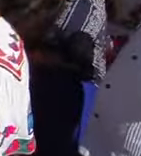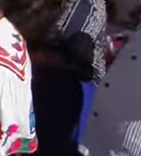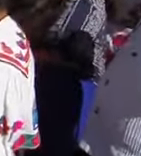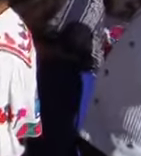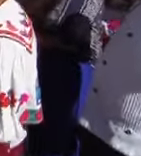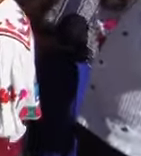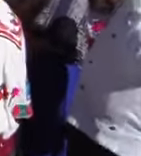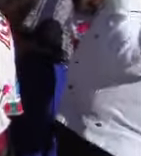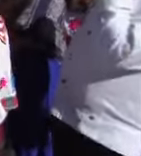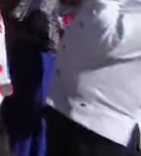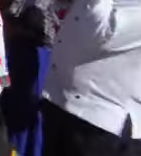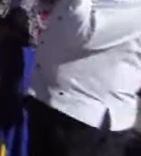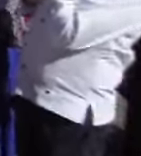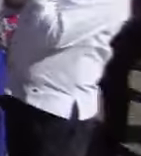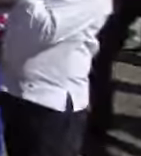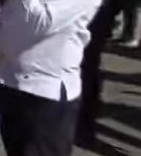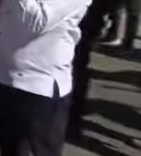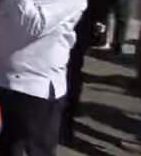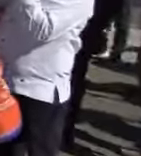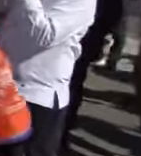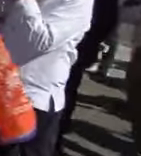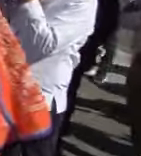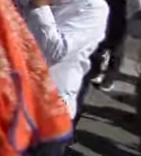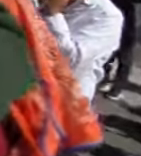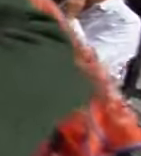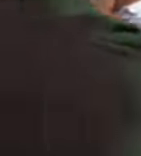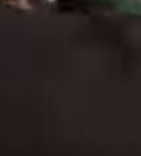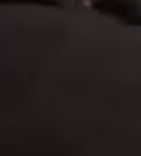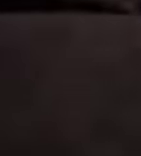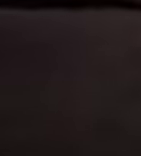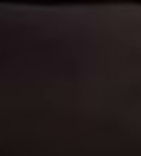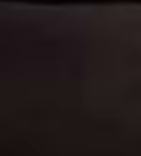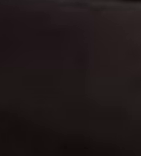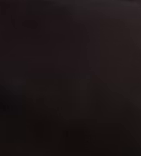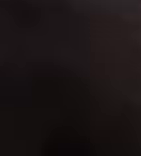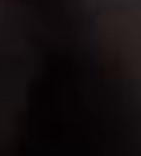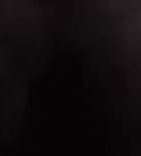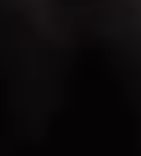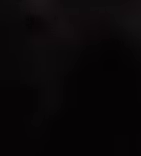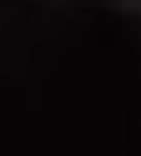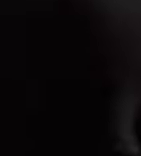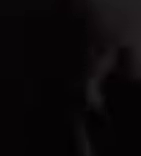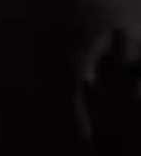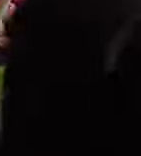Muy bien. Son tres regiones bien. Prácticamente. Ah, bueno, las tres regiones. Dios lo bendiga. Gracias por venir, Wirikurta.